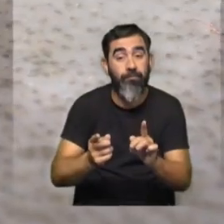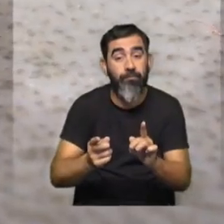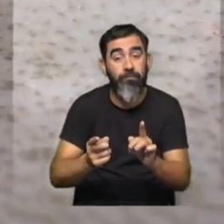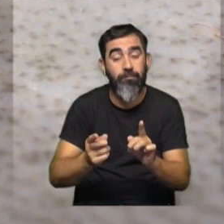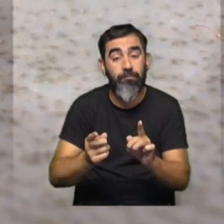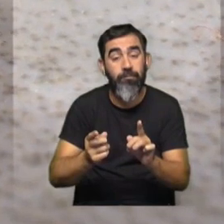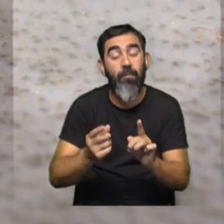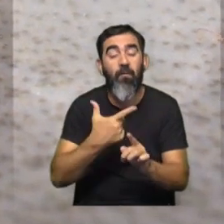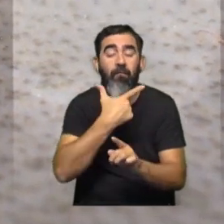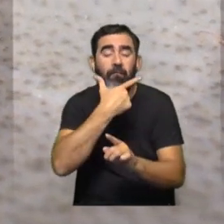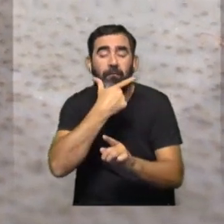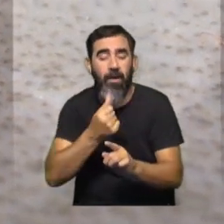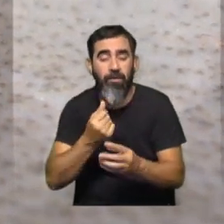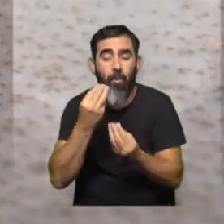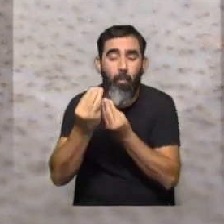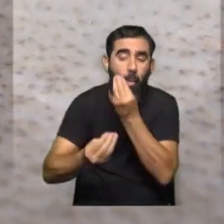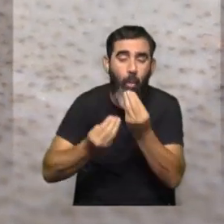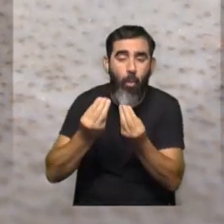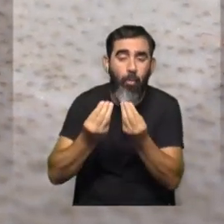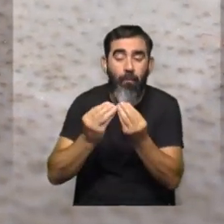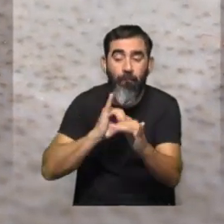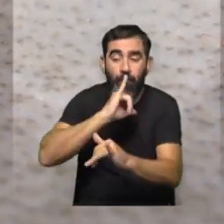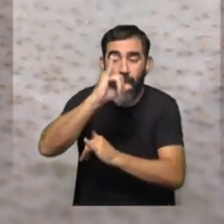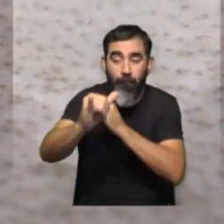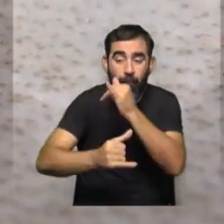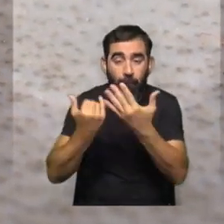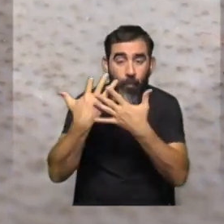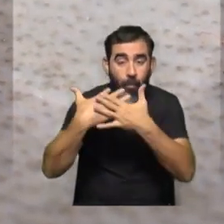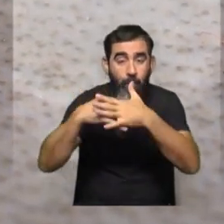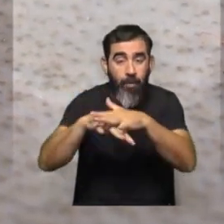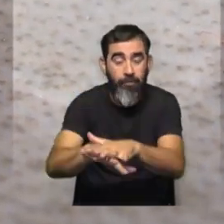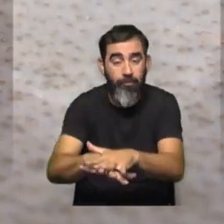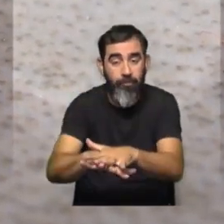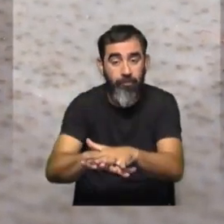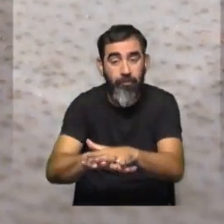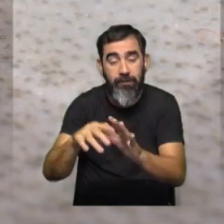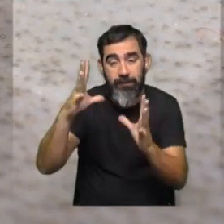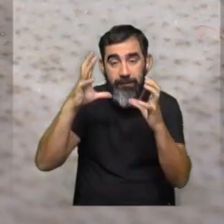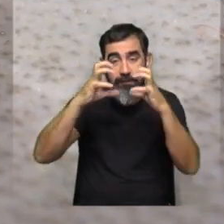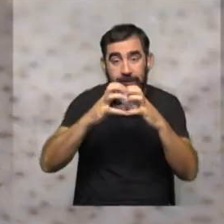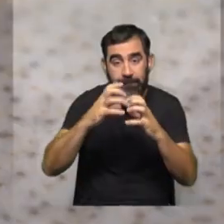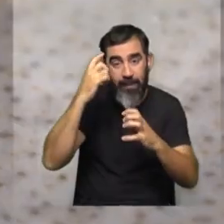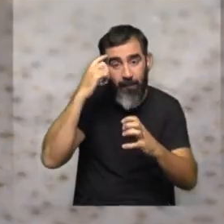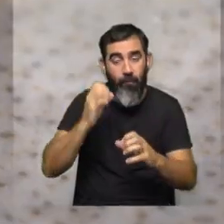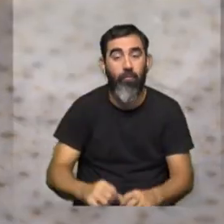un modelo sencillo para empezar a ver cómo se integra esa información a nivel del cerebro.